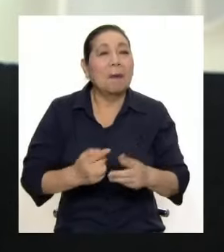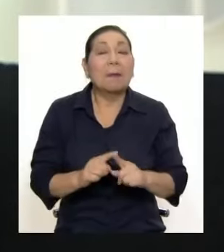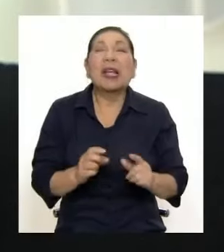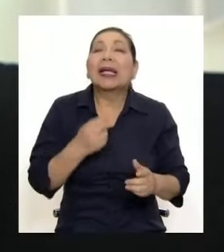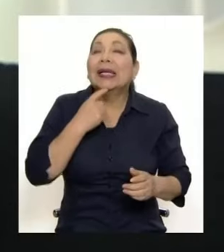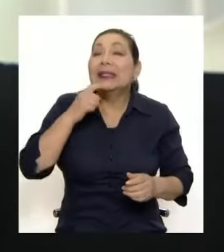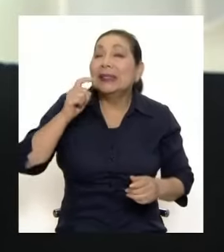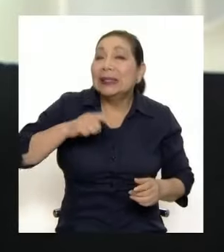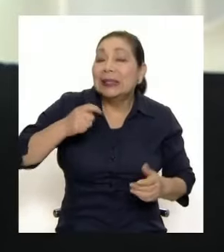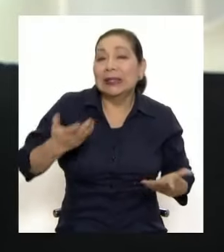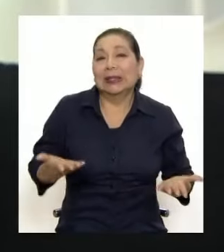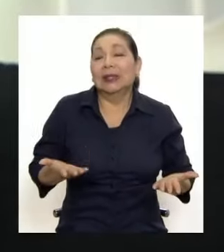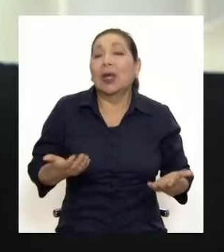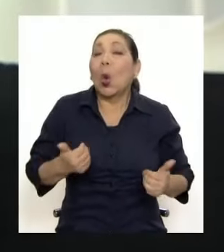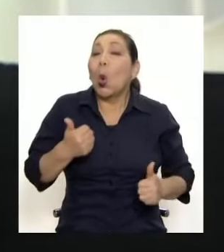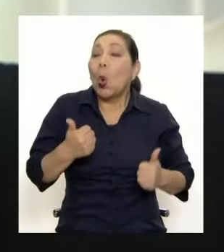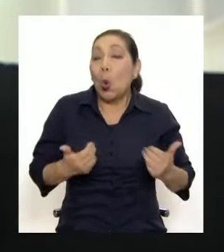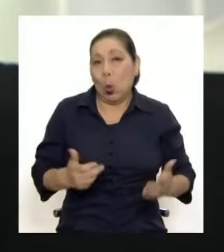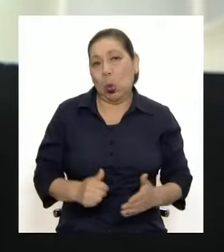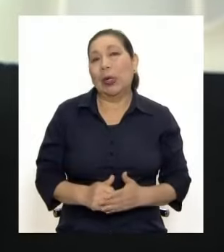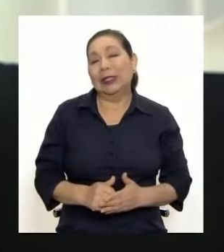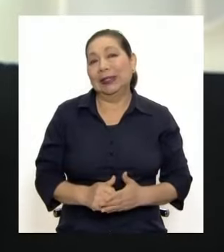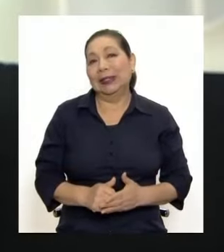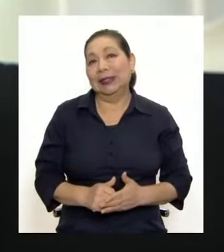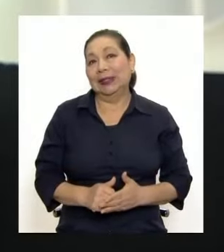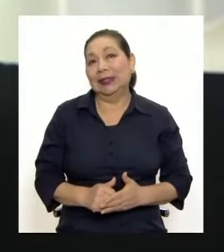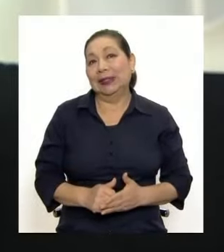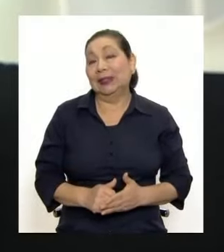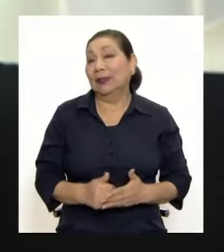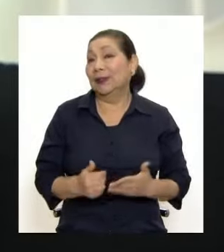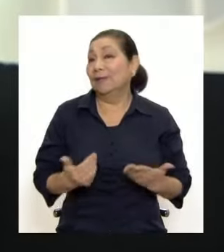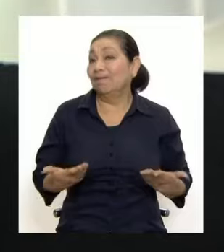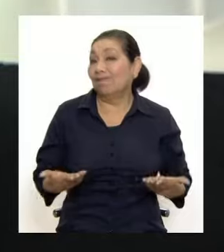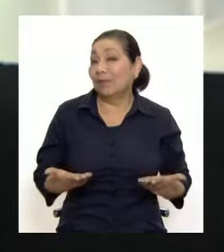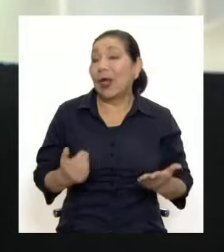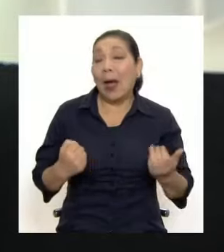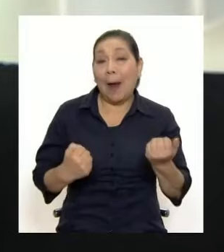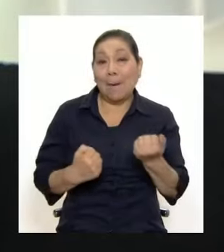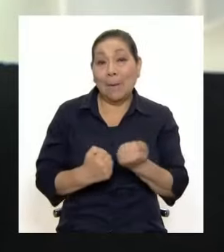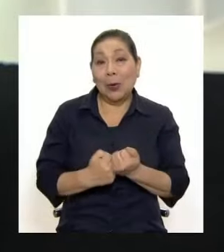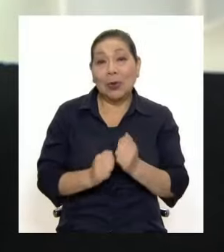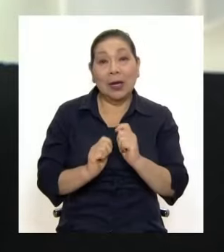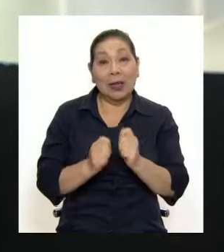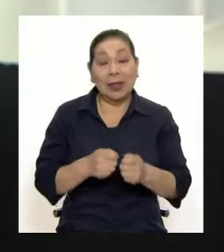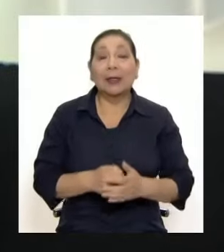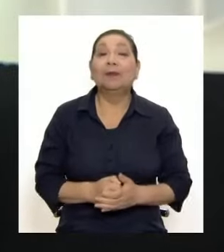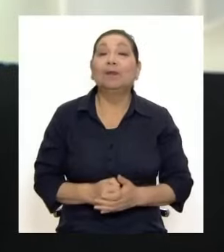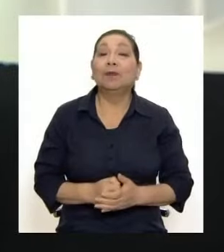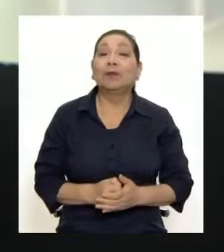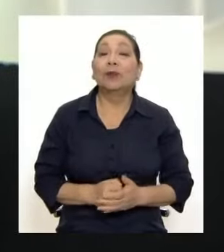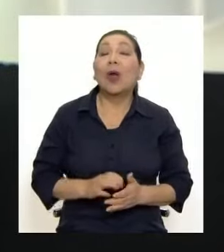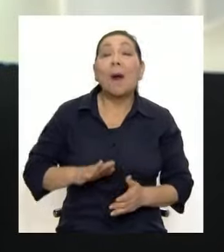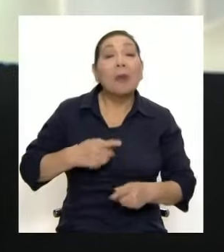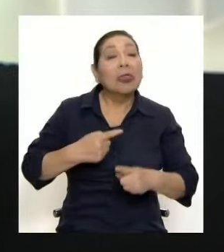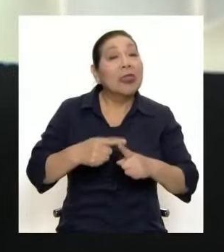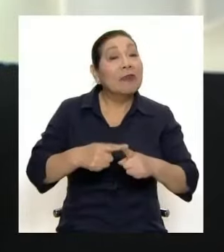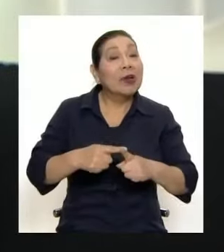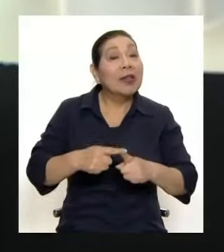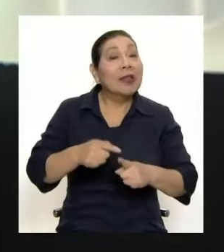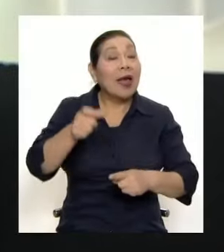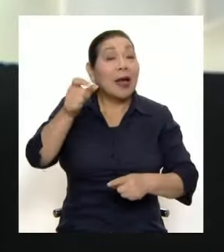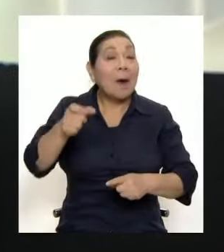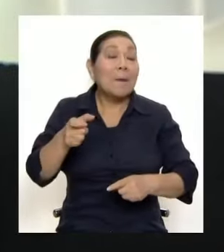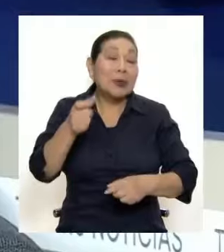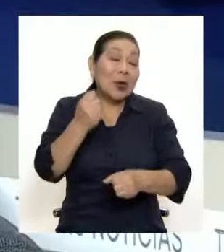que requieren Cuál es este Cuál es este apoyo que les brindan ustedes a los productores peruanos en